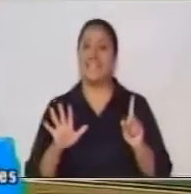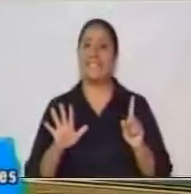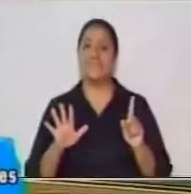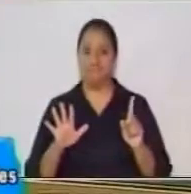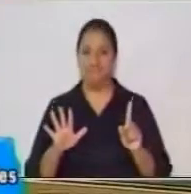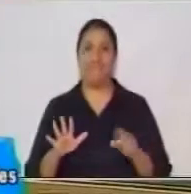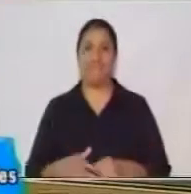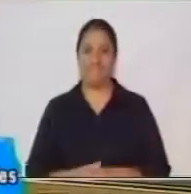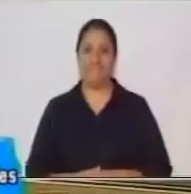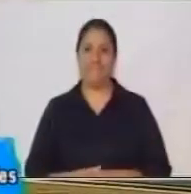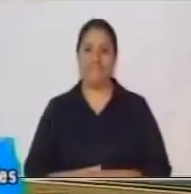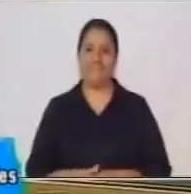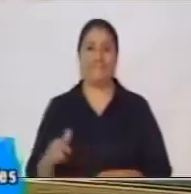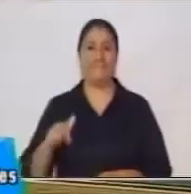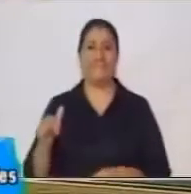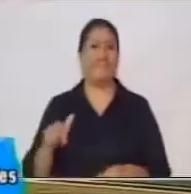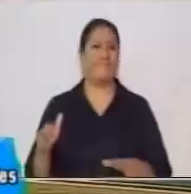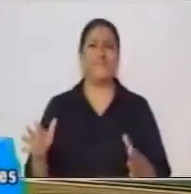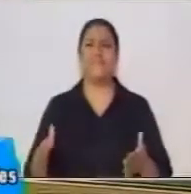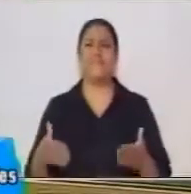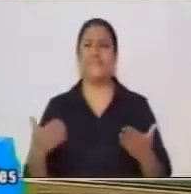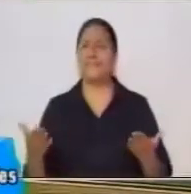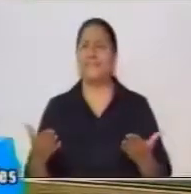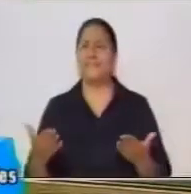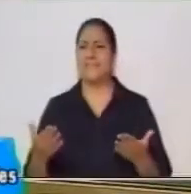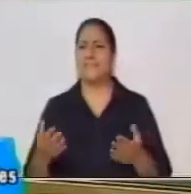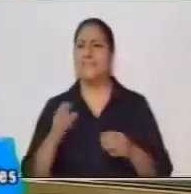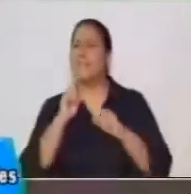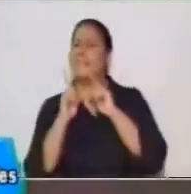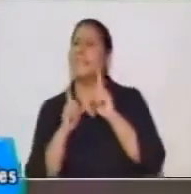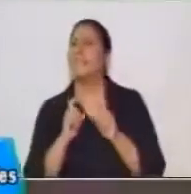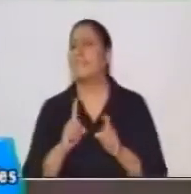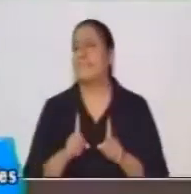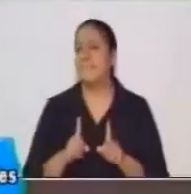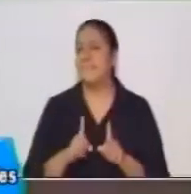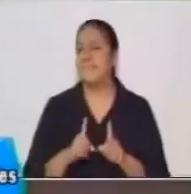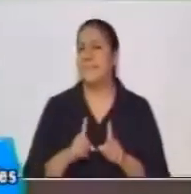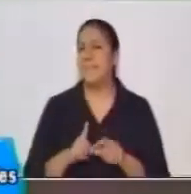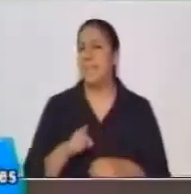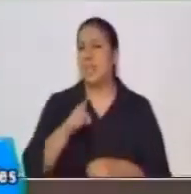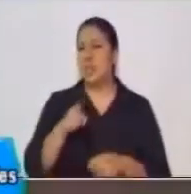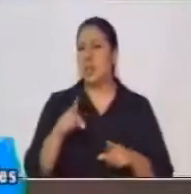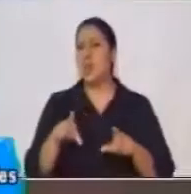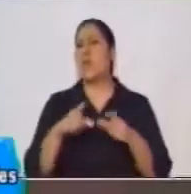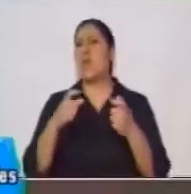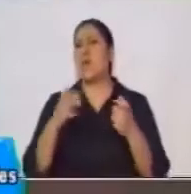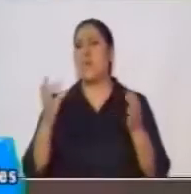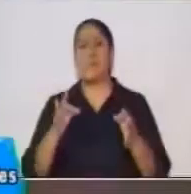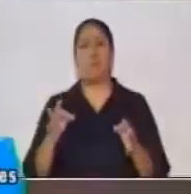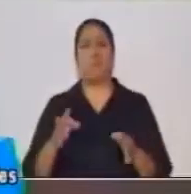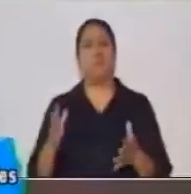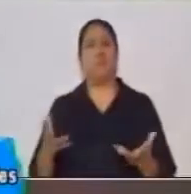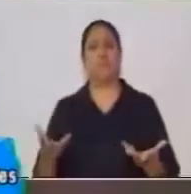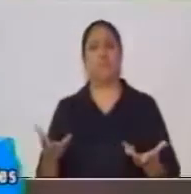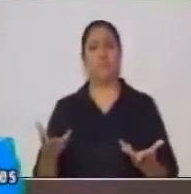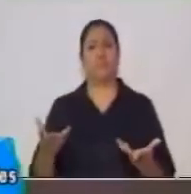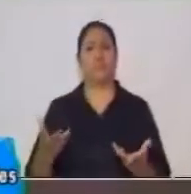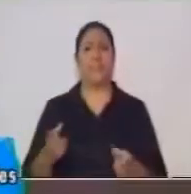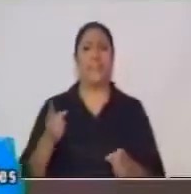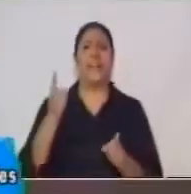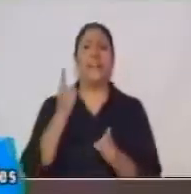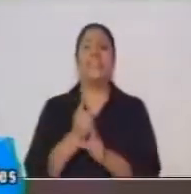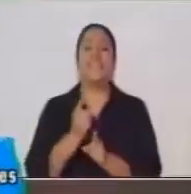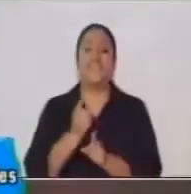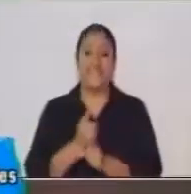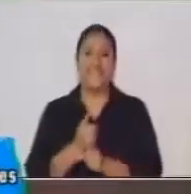6. Ahora te pregunto, ¿cómo tú puedes formar esto? Exacto,